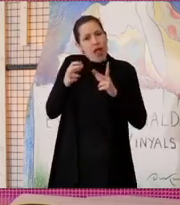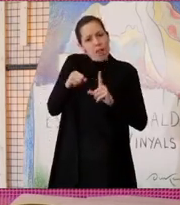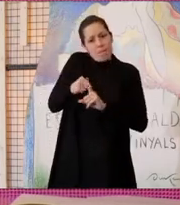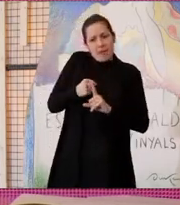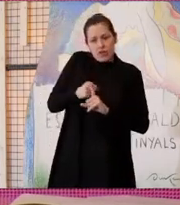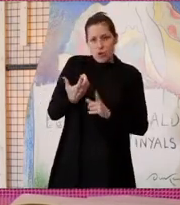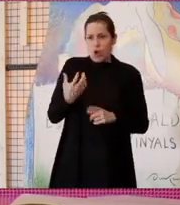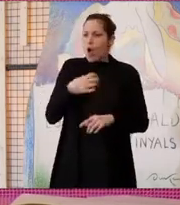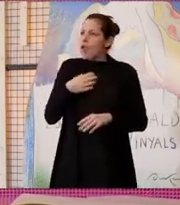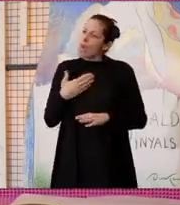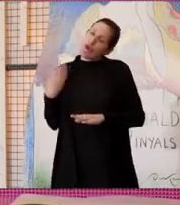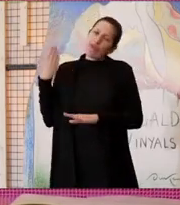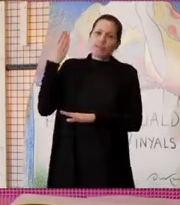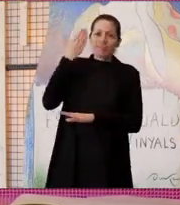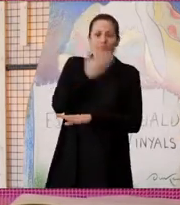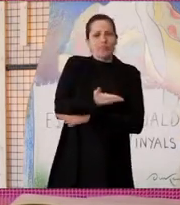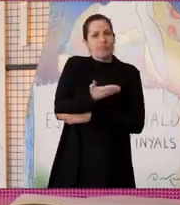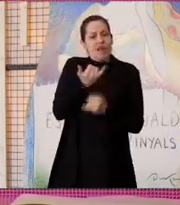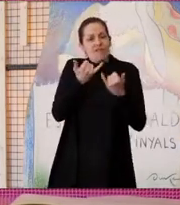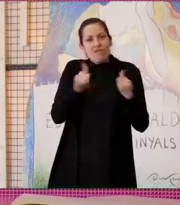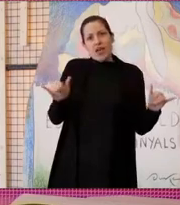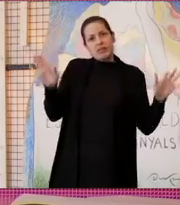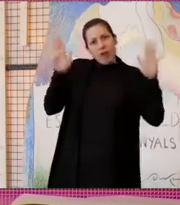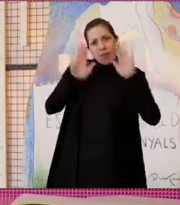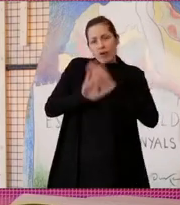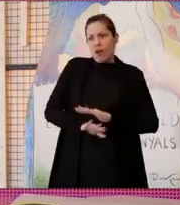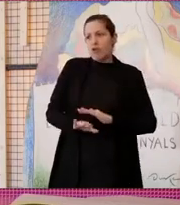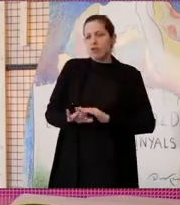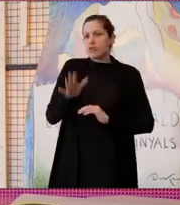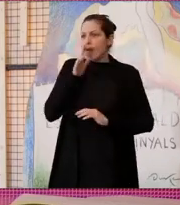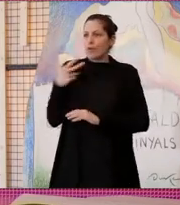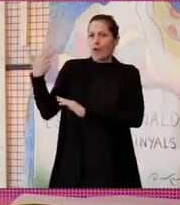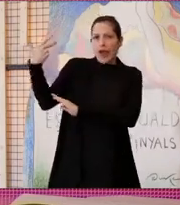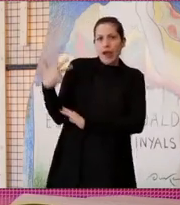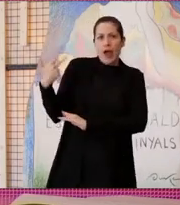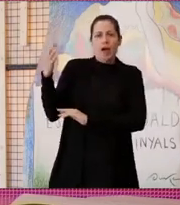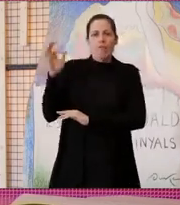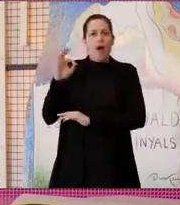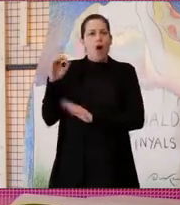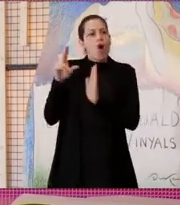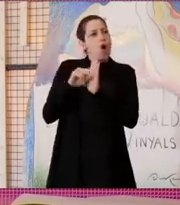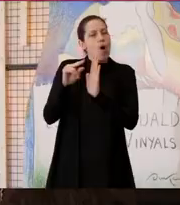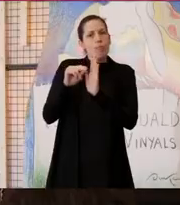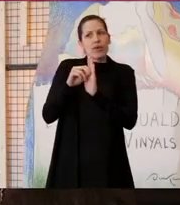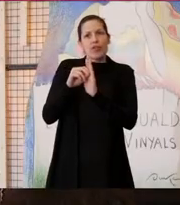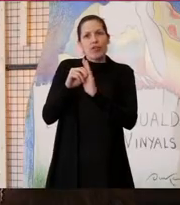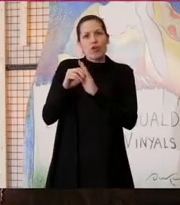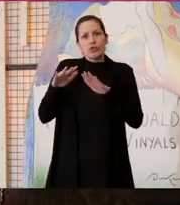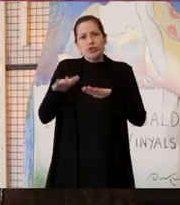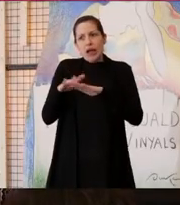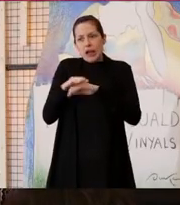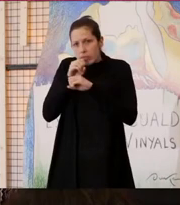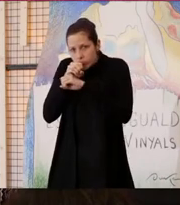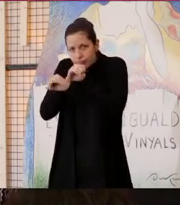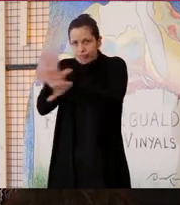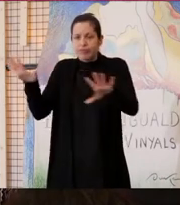copas con sus amigos sin que la estén analizando grabando publicando sus vídeos a través de las redes que ya no son solo los